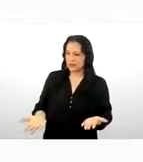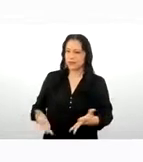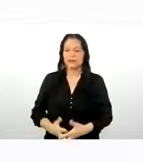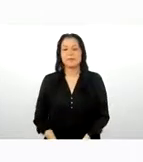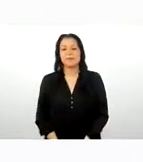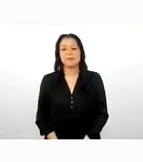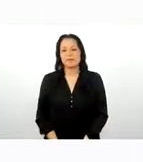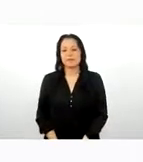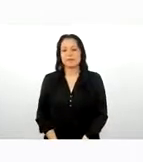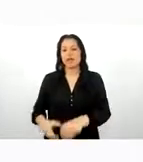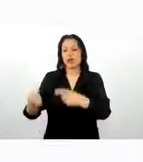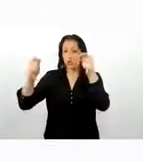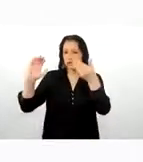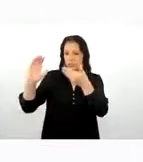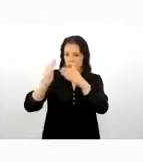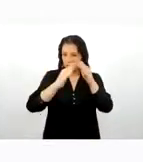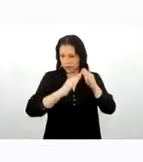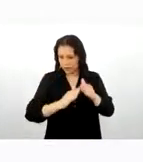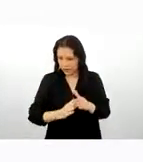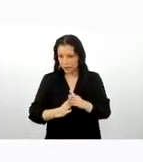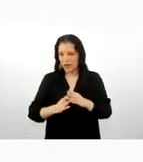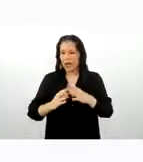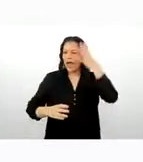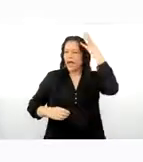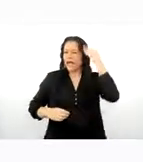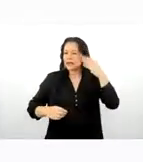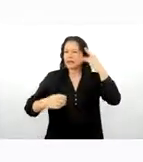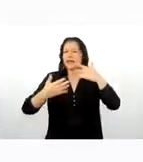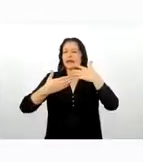comunitario. Experiencias que trascienden.